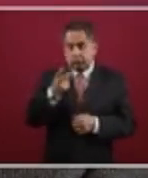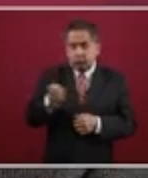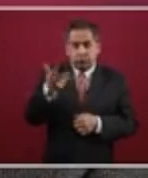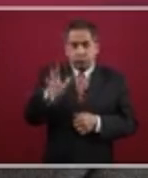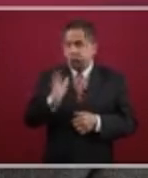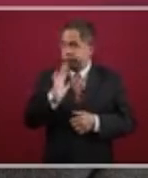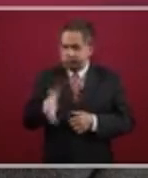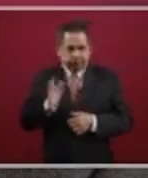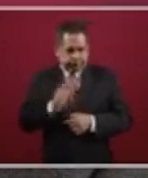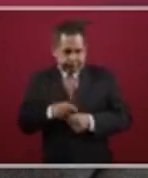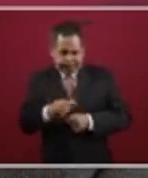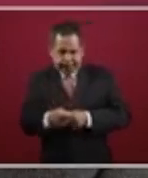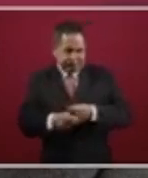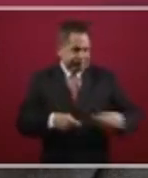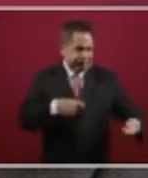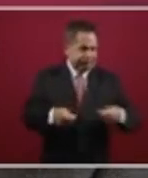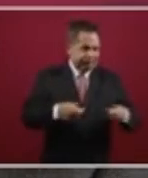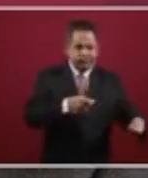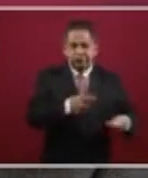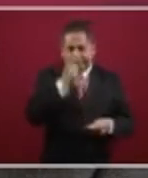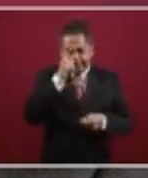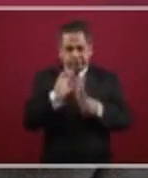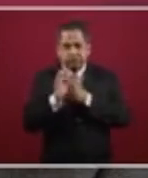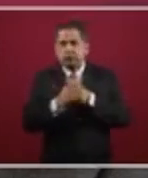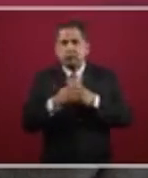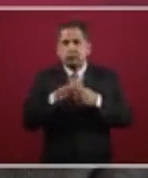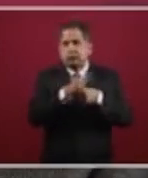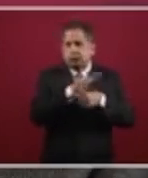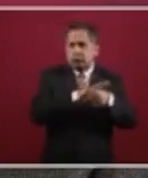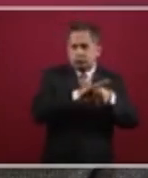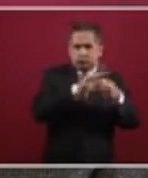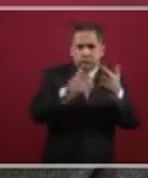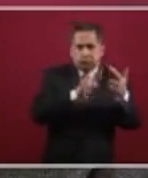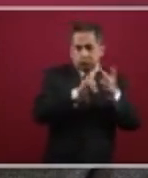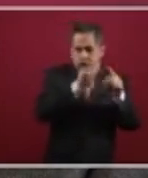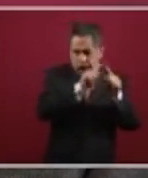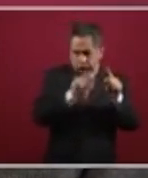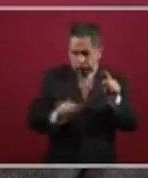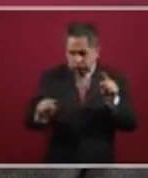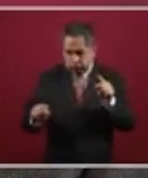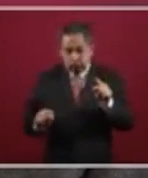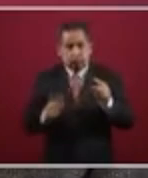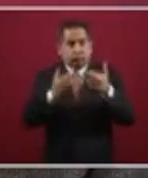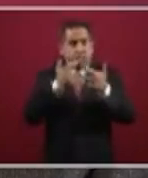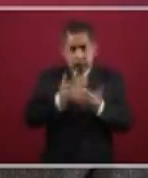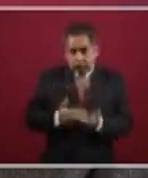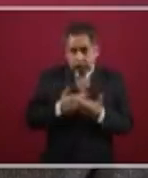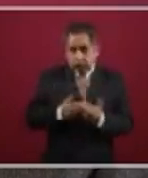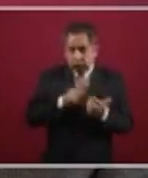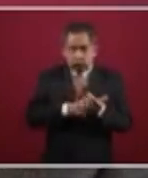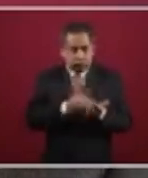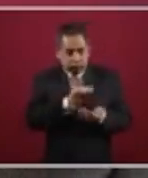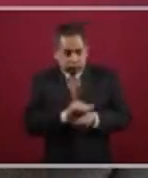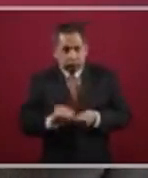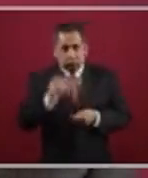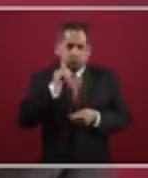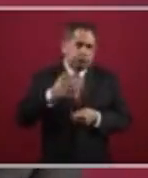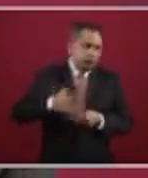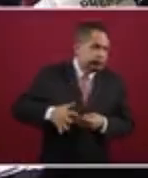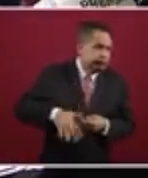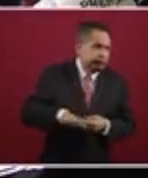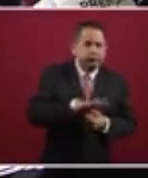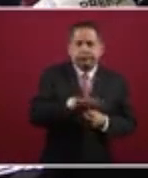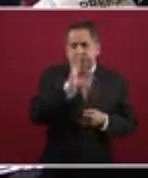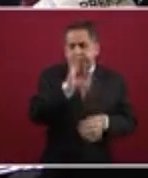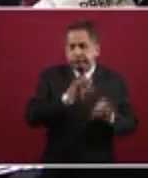canalizados para los subsidios a las comisiones locales de búsqueda y el resto va canalizado a las actividades de búsqueda directa de la